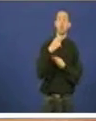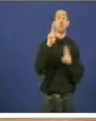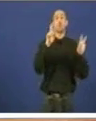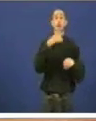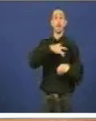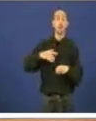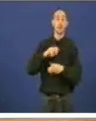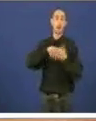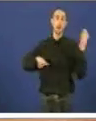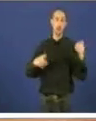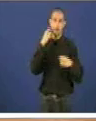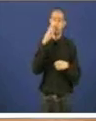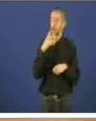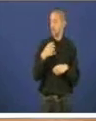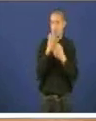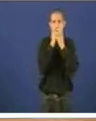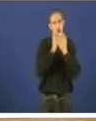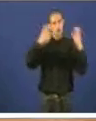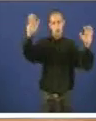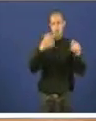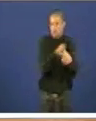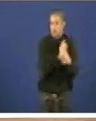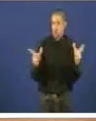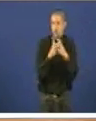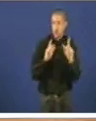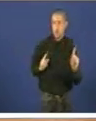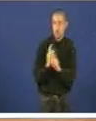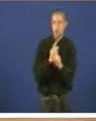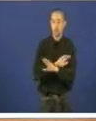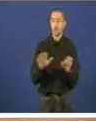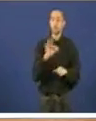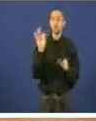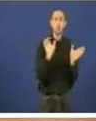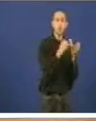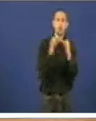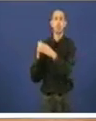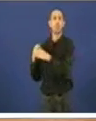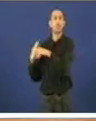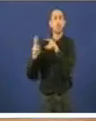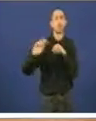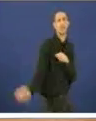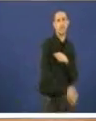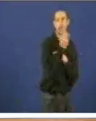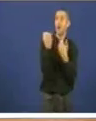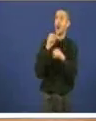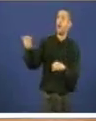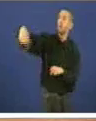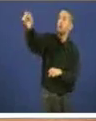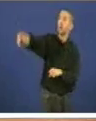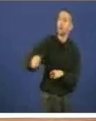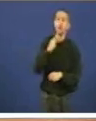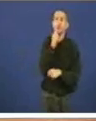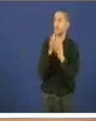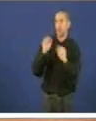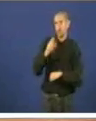é un clamor social e entendo que de todas as forzas políticas, aínda que vostede aínda non se aclarou.